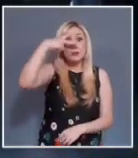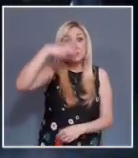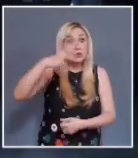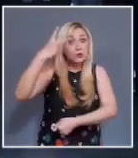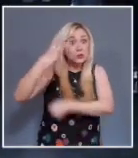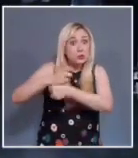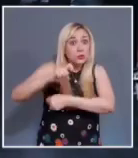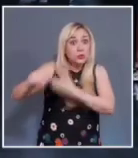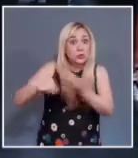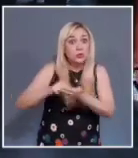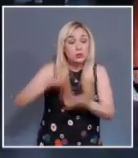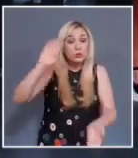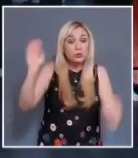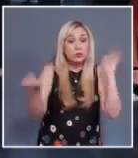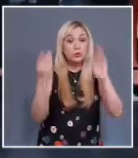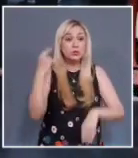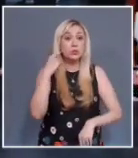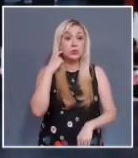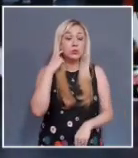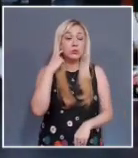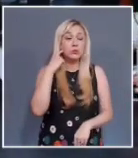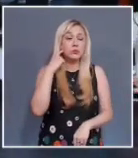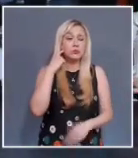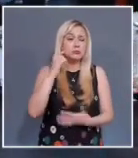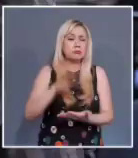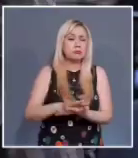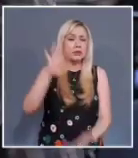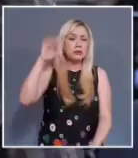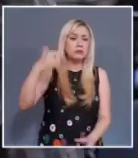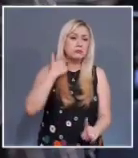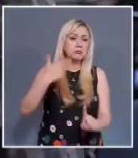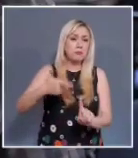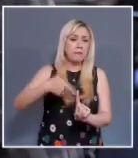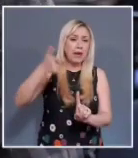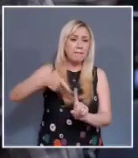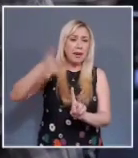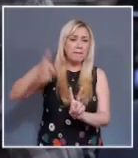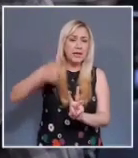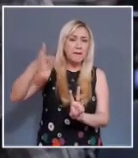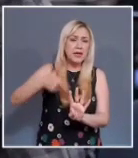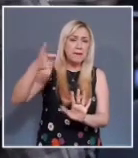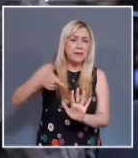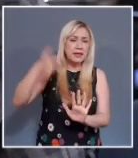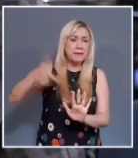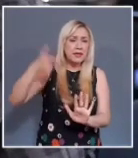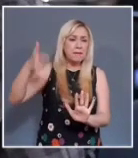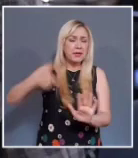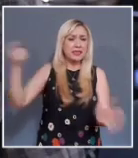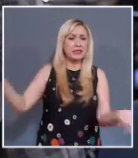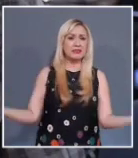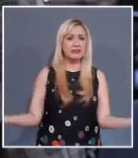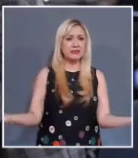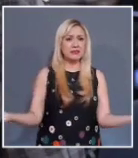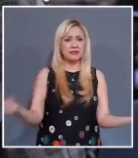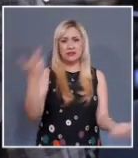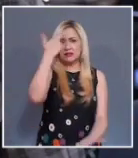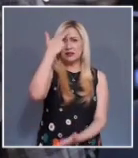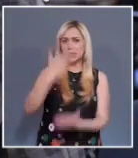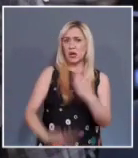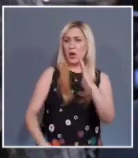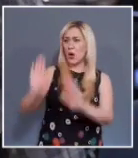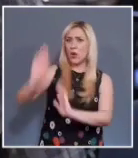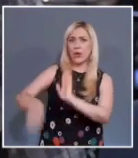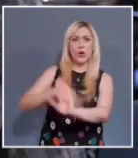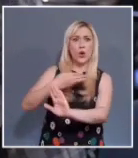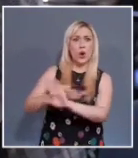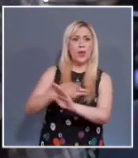más comunicadores fueron asesinados. La violencia hacia el periodismo repercute en